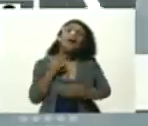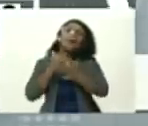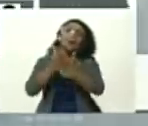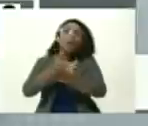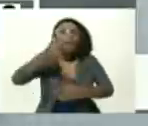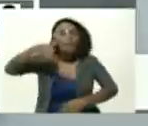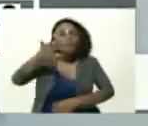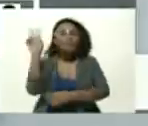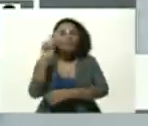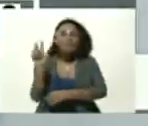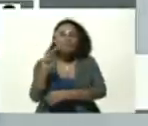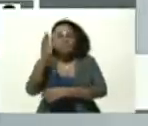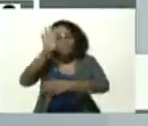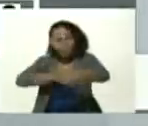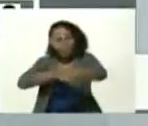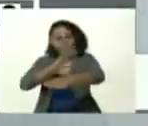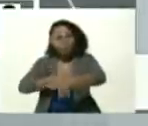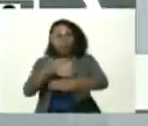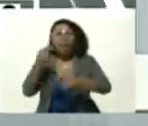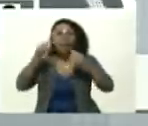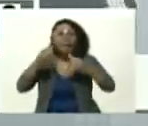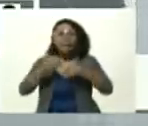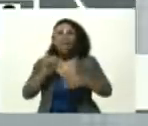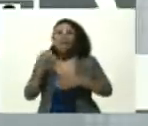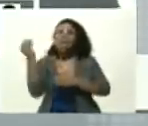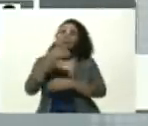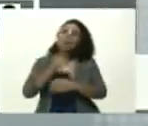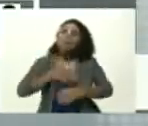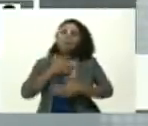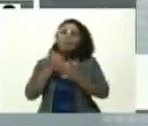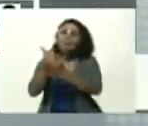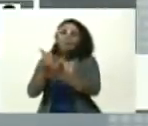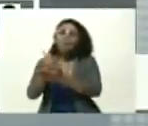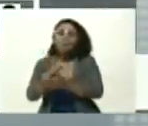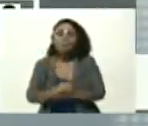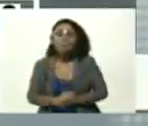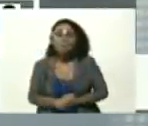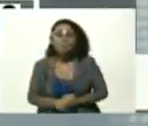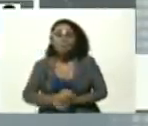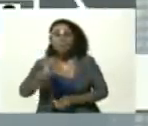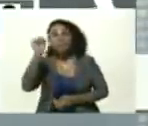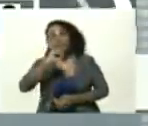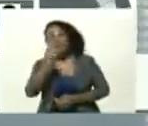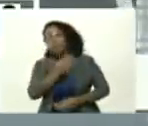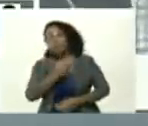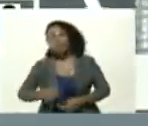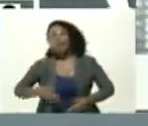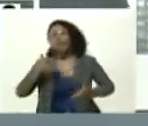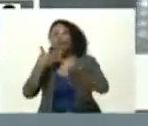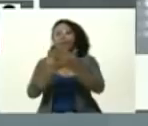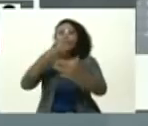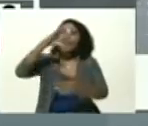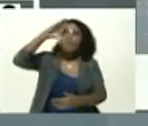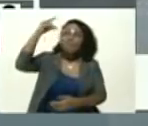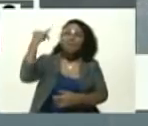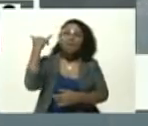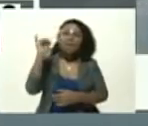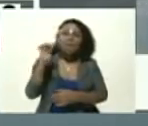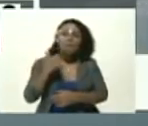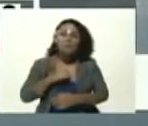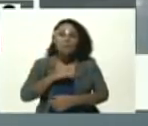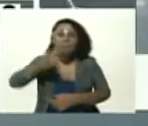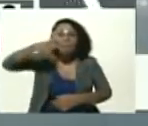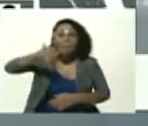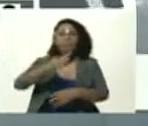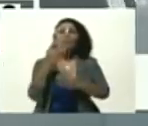de Barcelona? ¿En qué más te podemos ayudar? Adelante. Sí, presidente. Bueno, gracias a Dios nosotros contamos con un pueblo